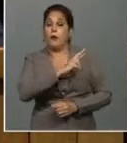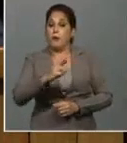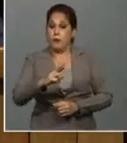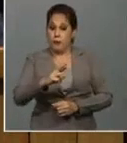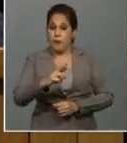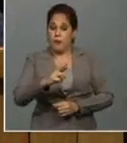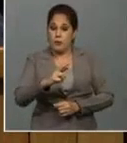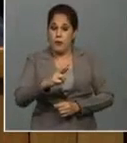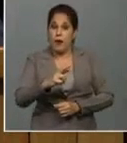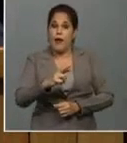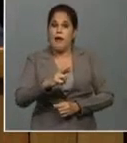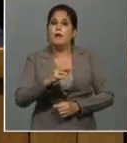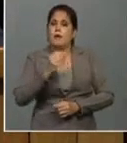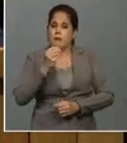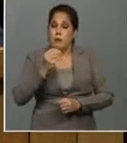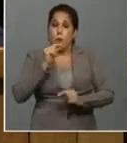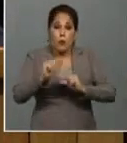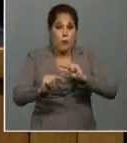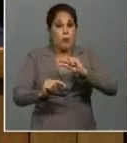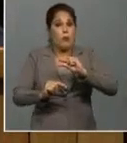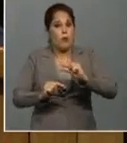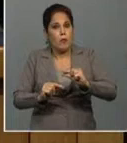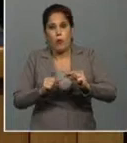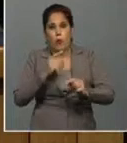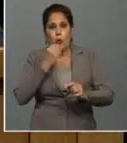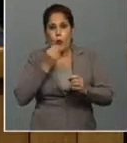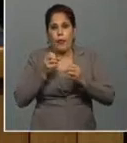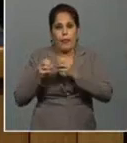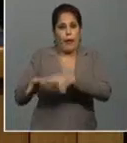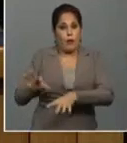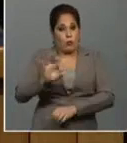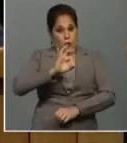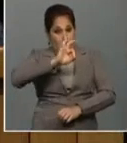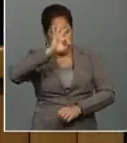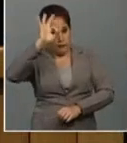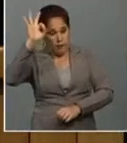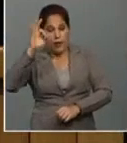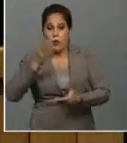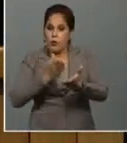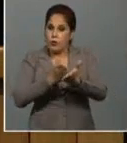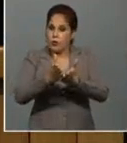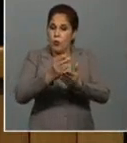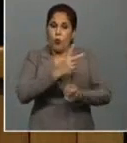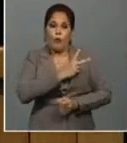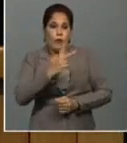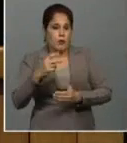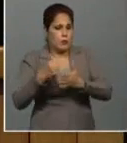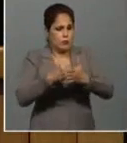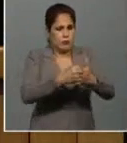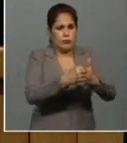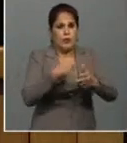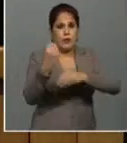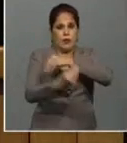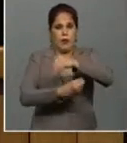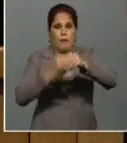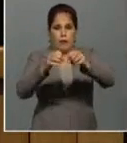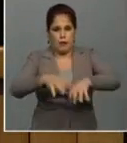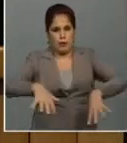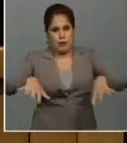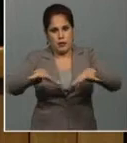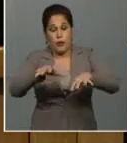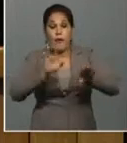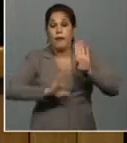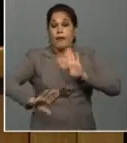ha dado sentido al términos que no debemos abandonar en nuestra voluntad de enfrentar y transformar el contexto